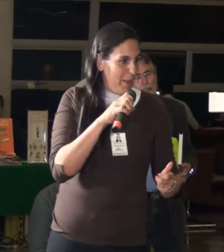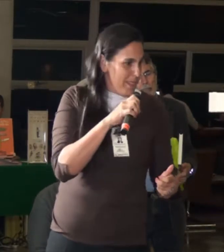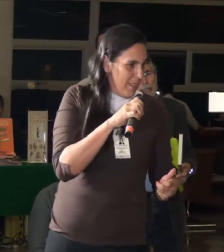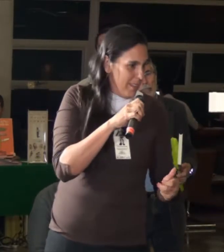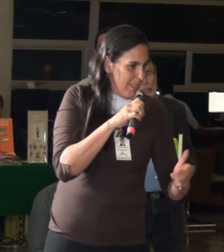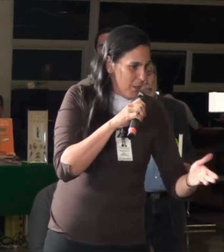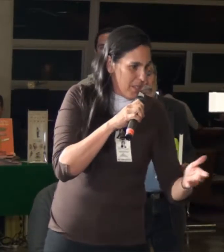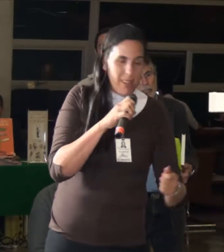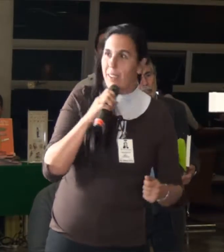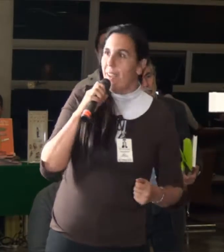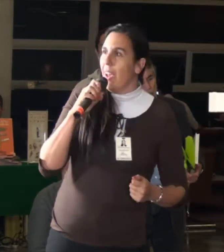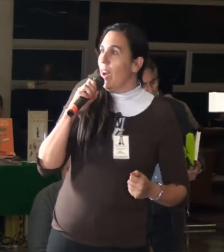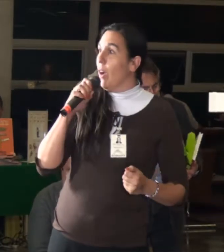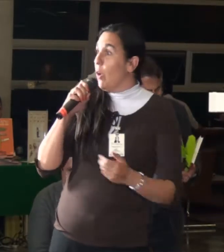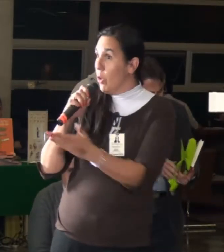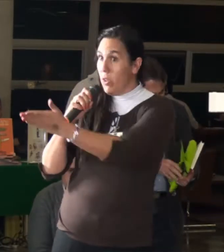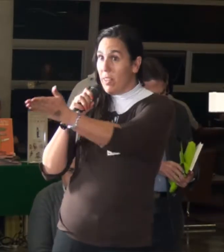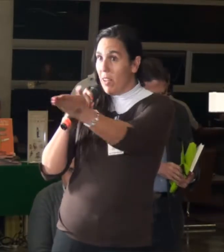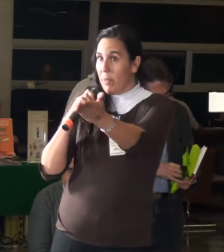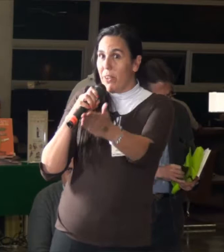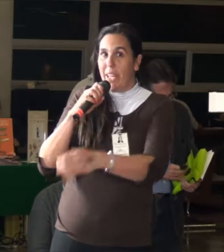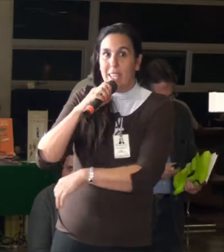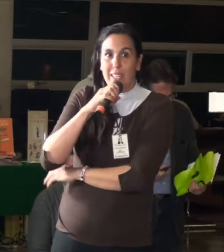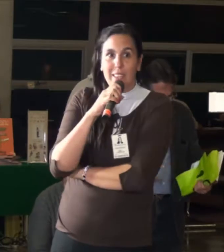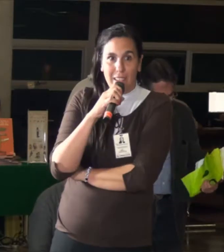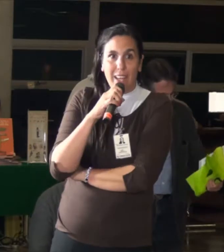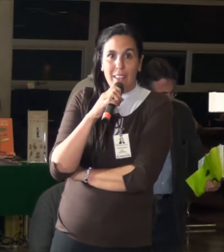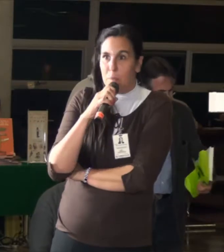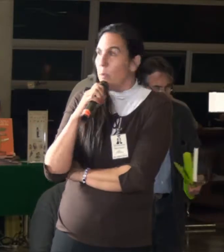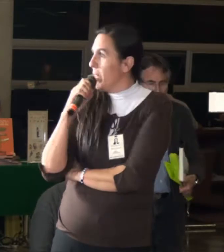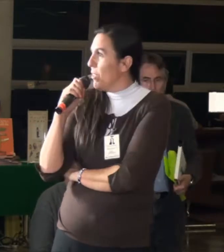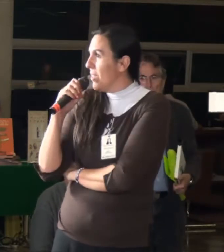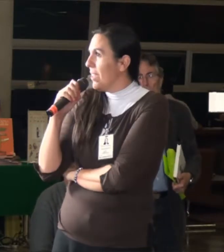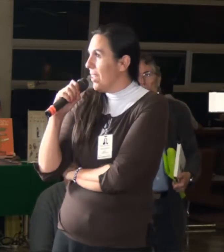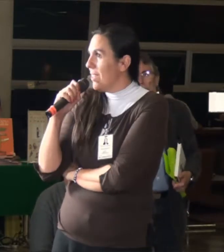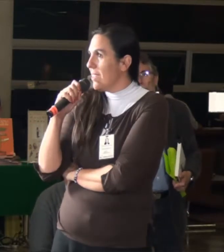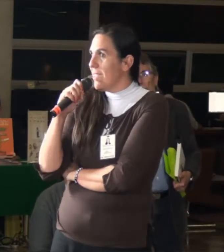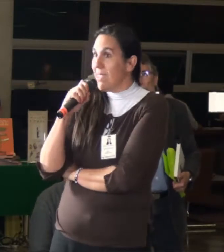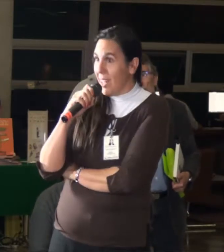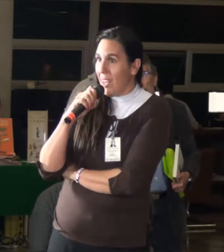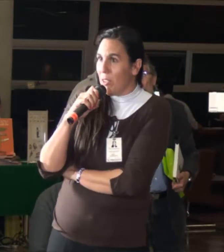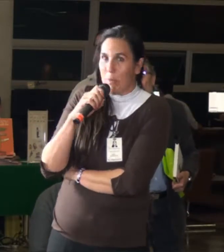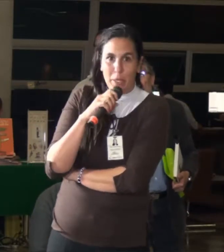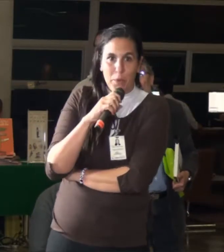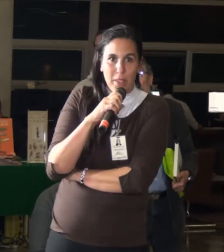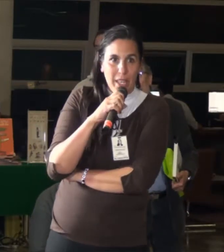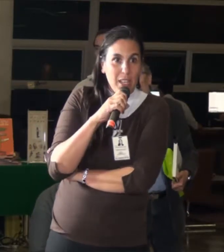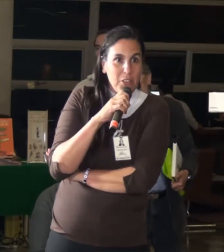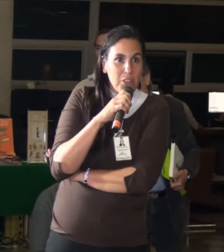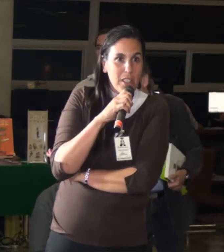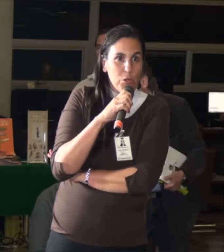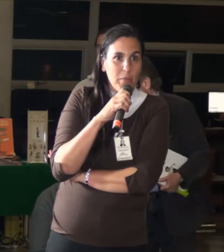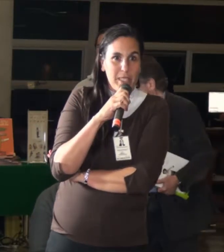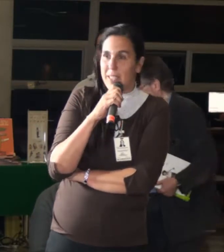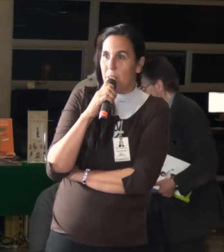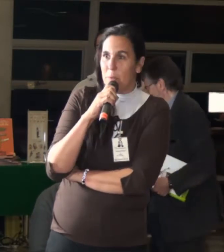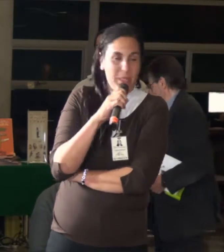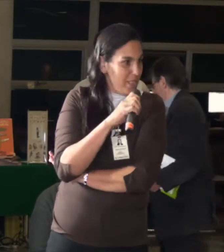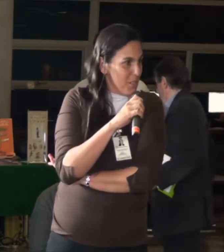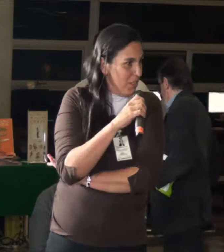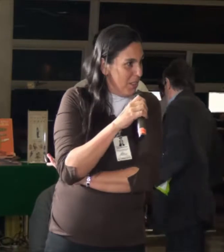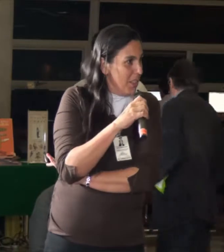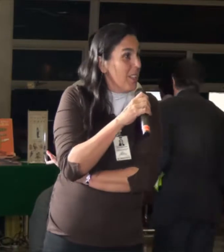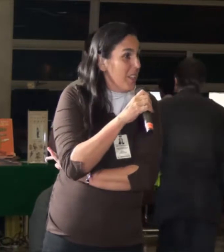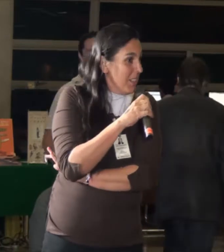la mesa ausente o a lo mejor alguien de acá del público tiene ganas de decir algo de preguntar algo de sumarse a esta